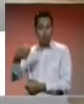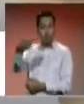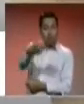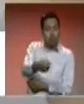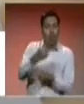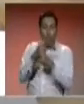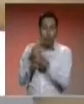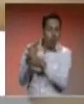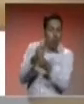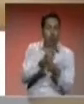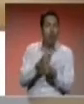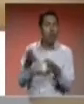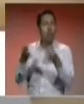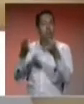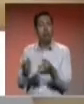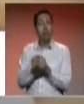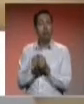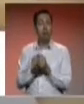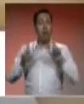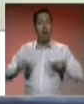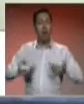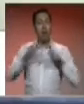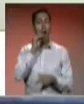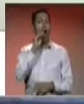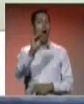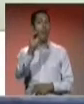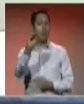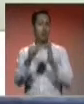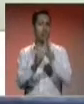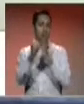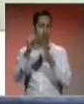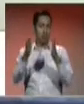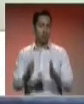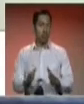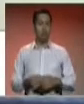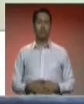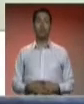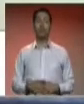una advertencia a sus ministros.